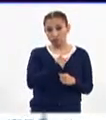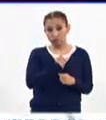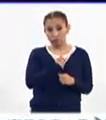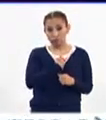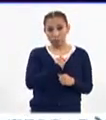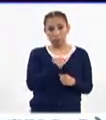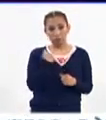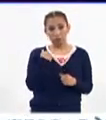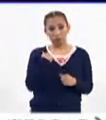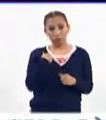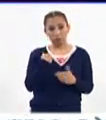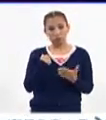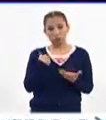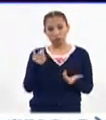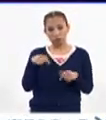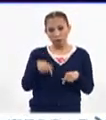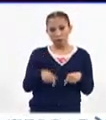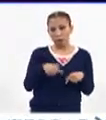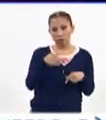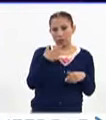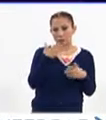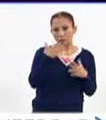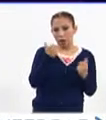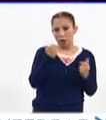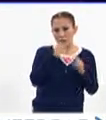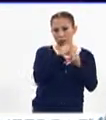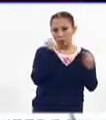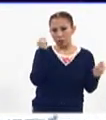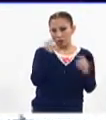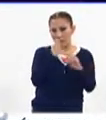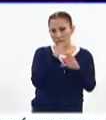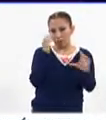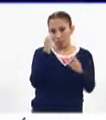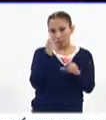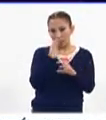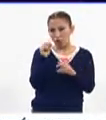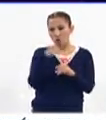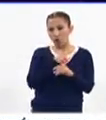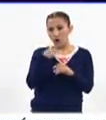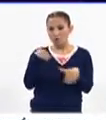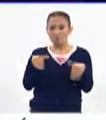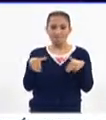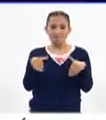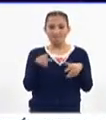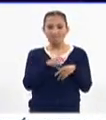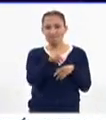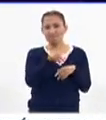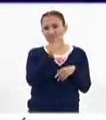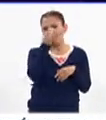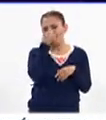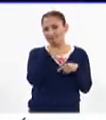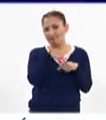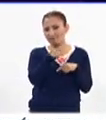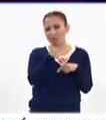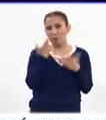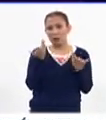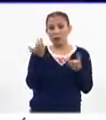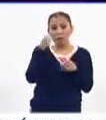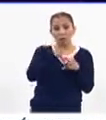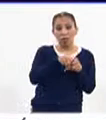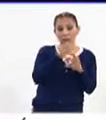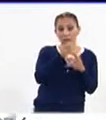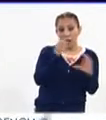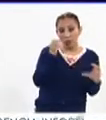de tomar, bueno, aquí yo no tomaba transporte público, solamente caminaba, entonces el tomar los